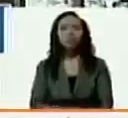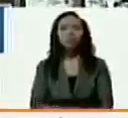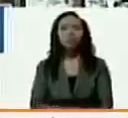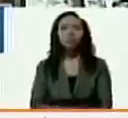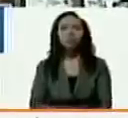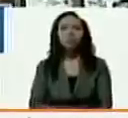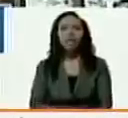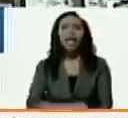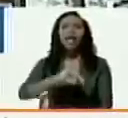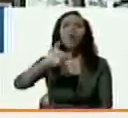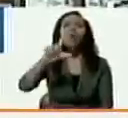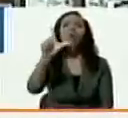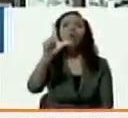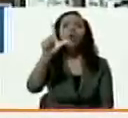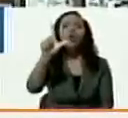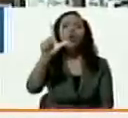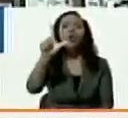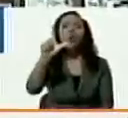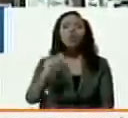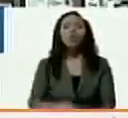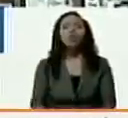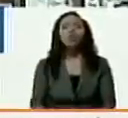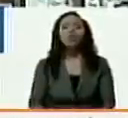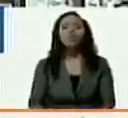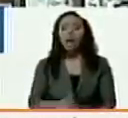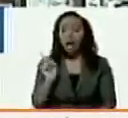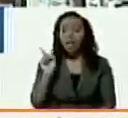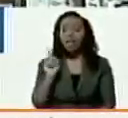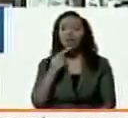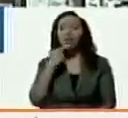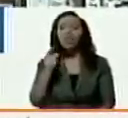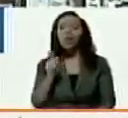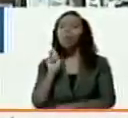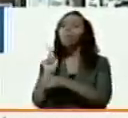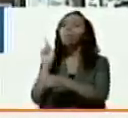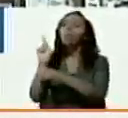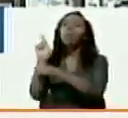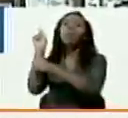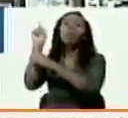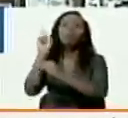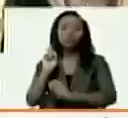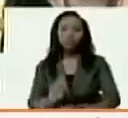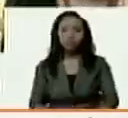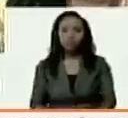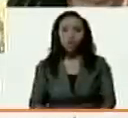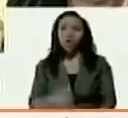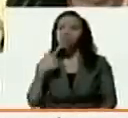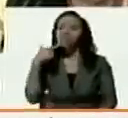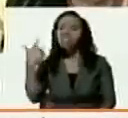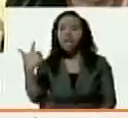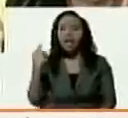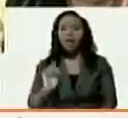en julio, ¿de qué nos acusaron? Primero nos dijeron que era